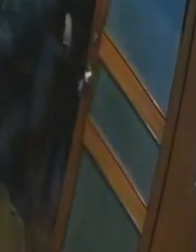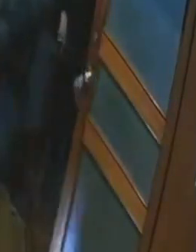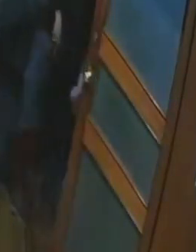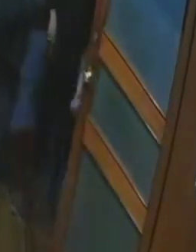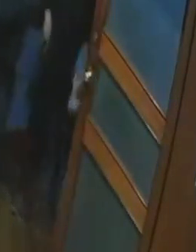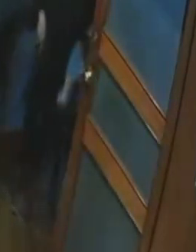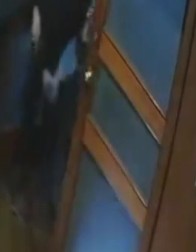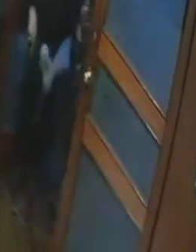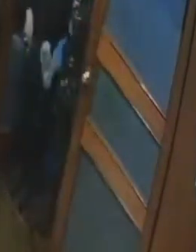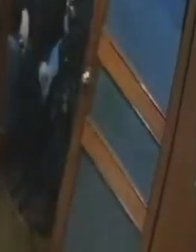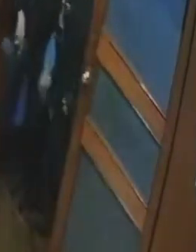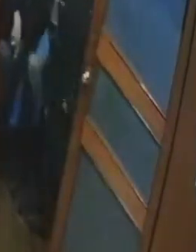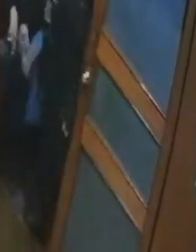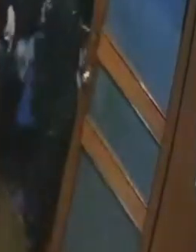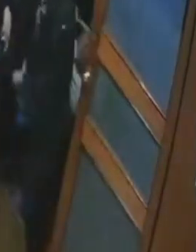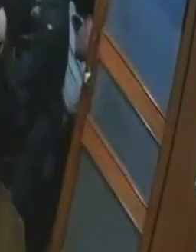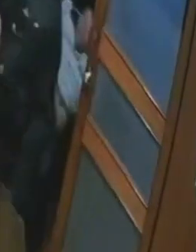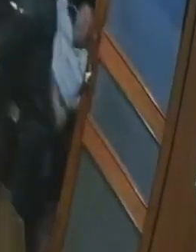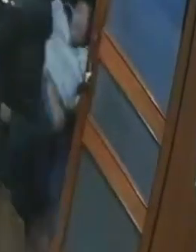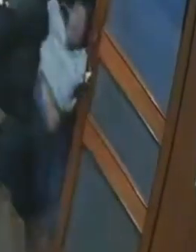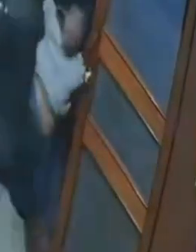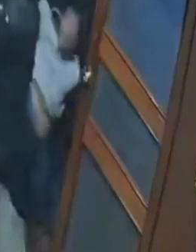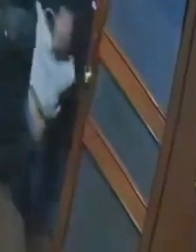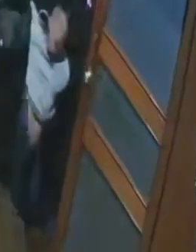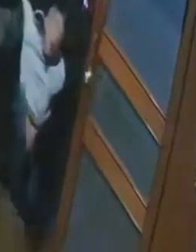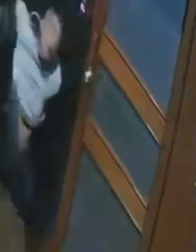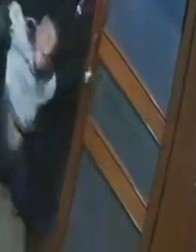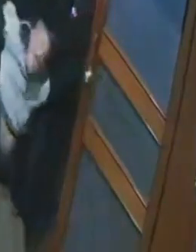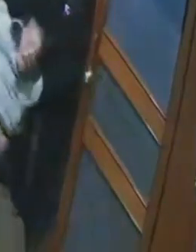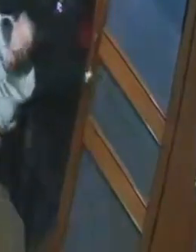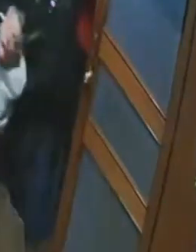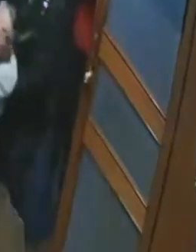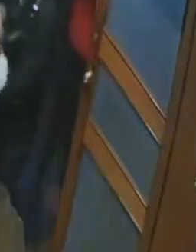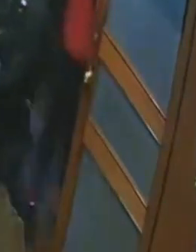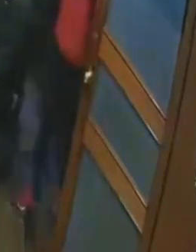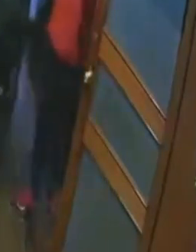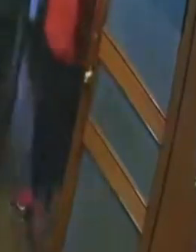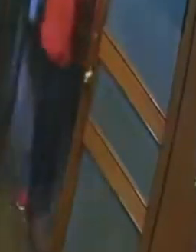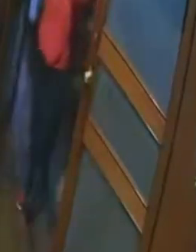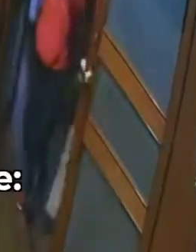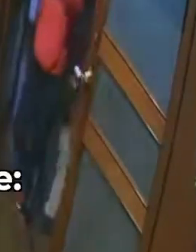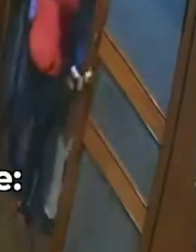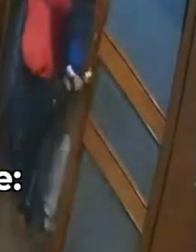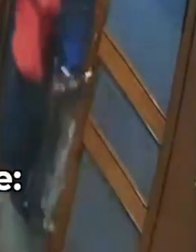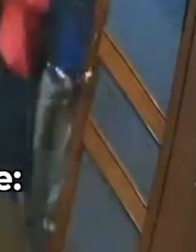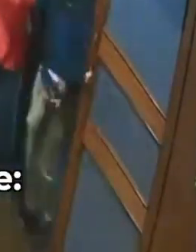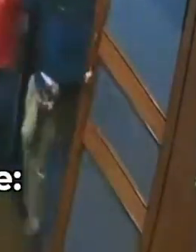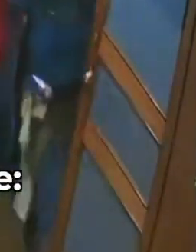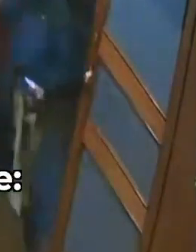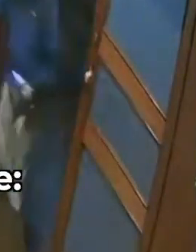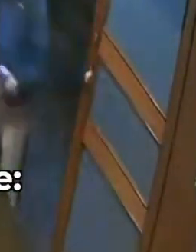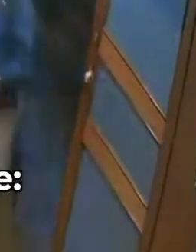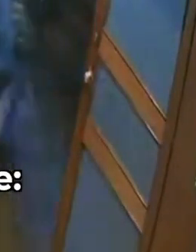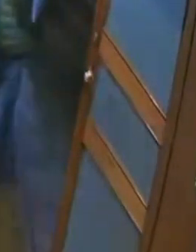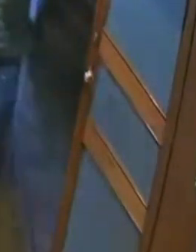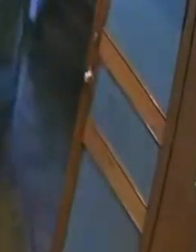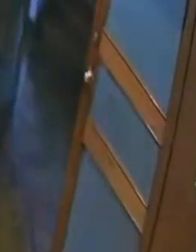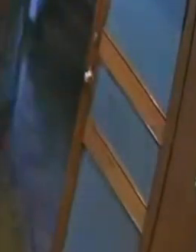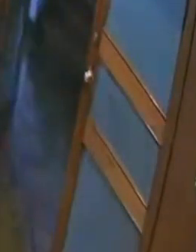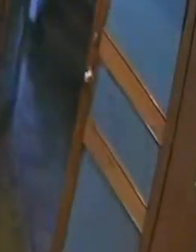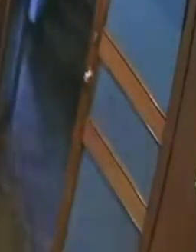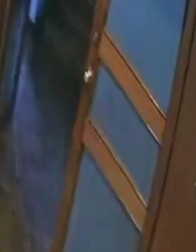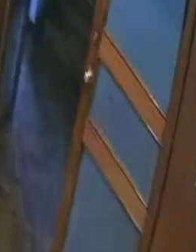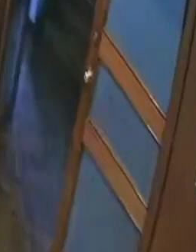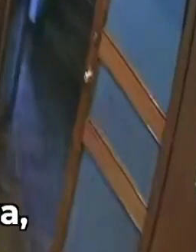retiran hacia el fondo de la biblioteca. Un guardia entra y me apunta con un arma. Y yo en mi espacio ya le grito,